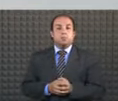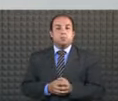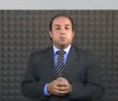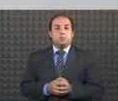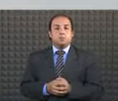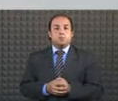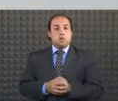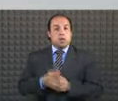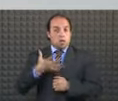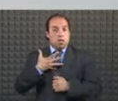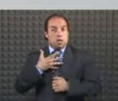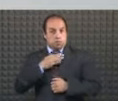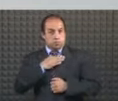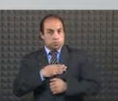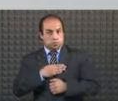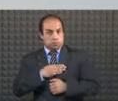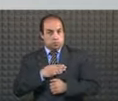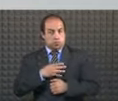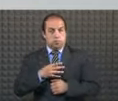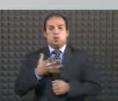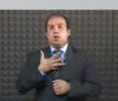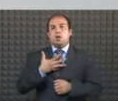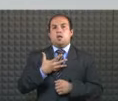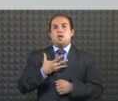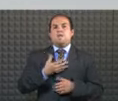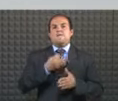que haya justicia y no haya impunidad.